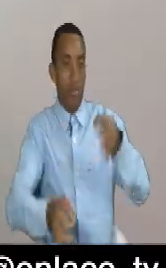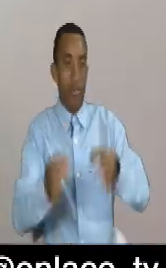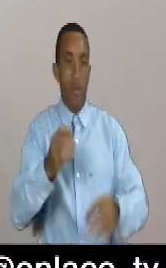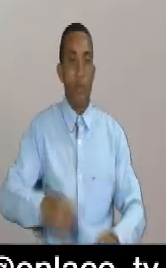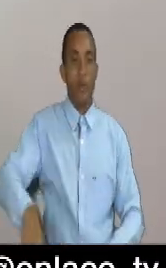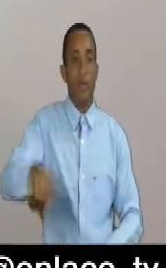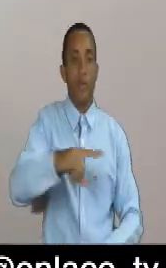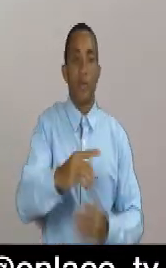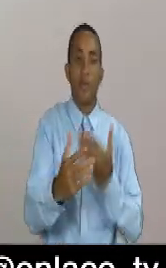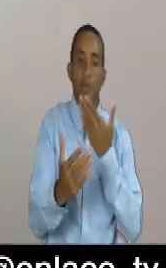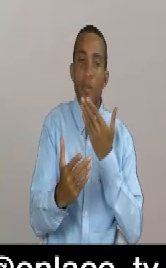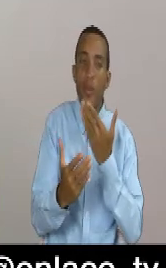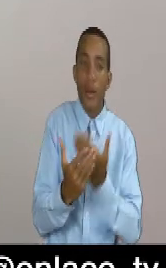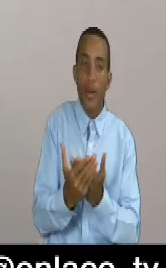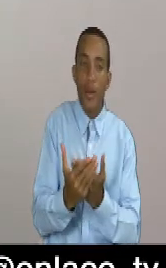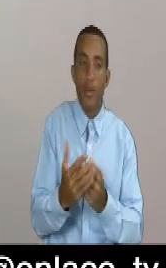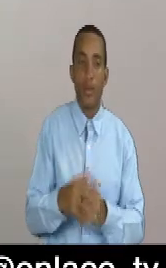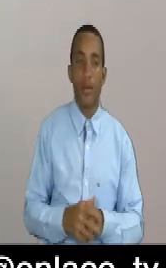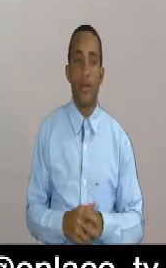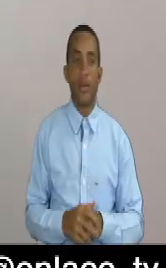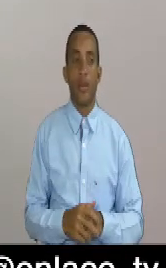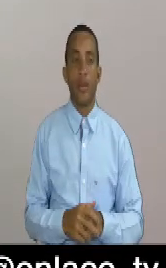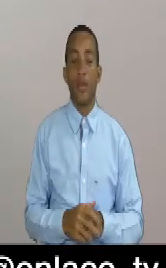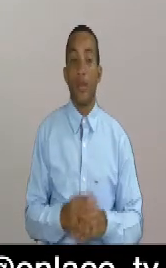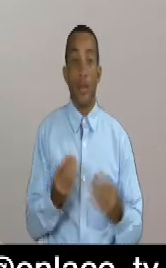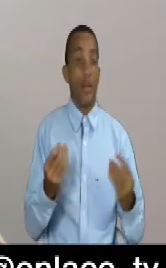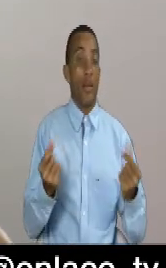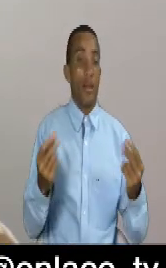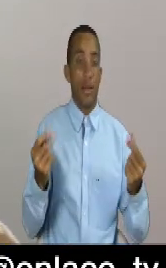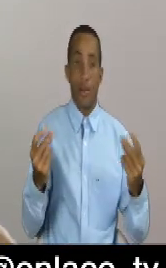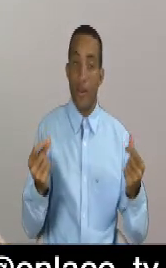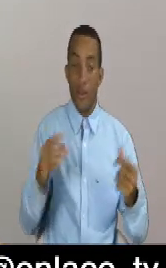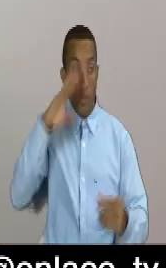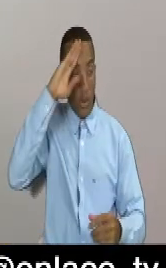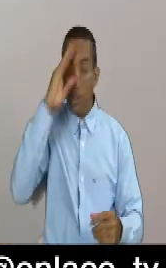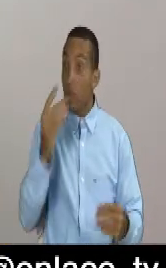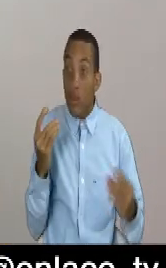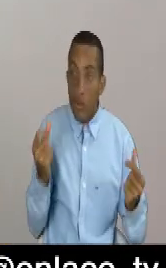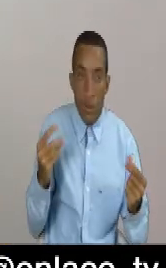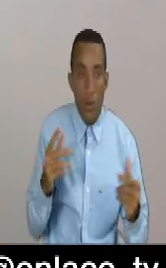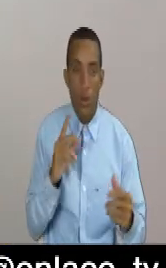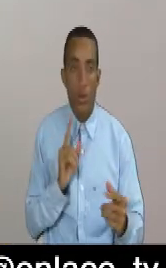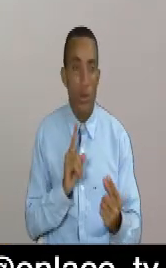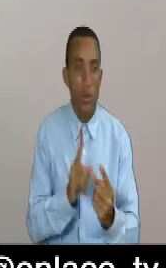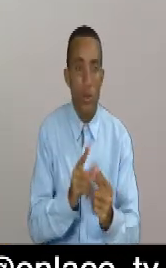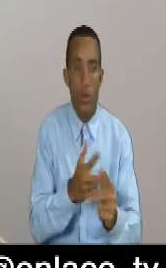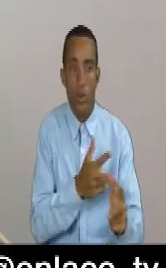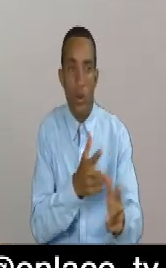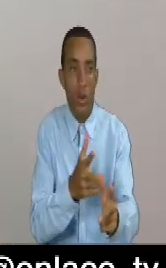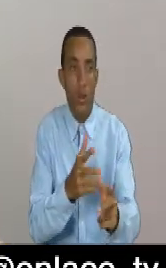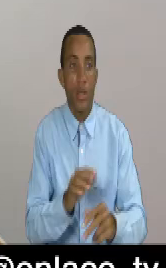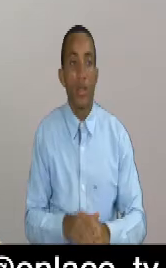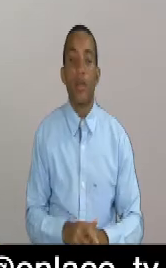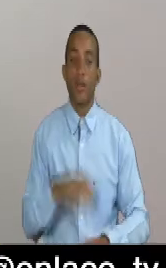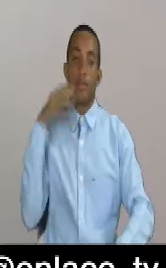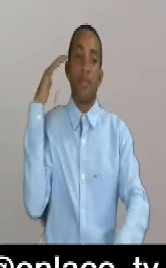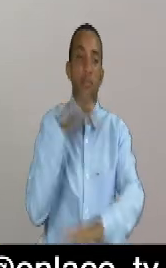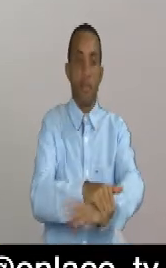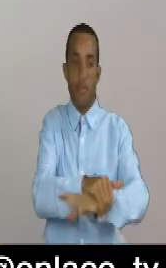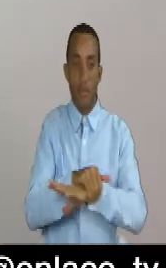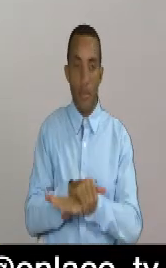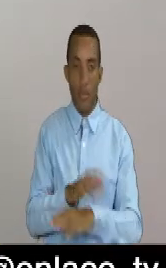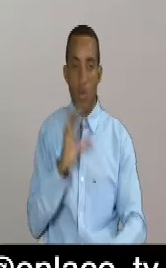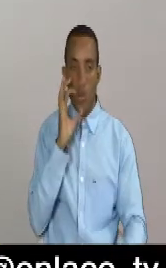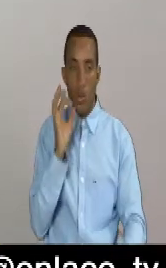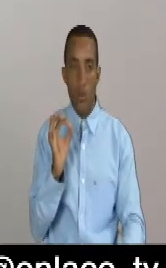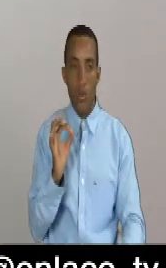Gracias a la rápida acción de nuestros policiales, la patrulla del cuadrante, pues se logra la captura.